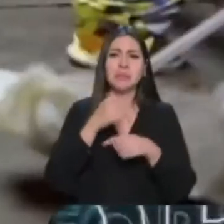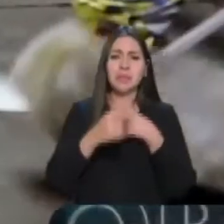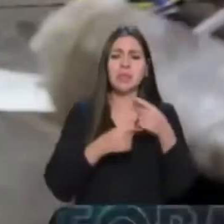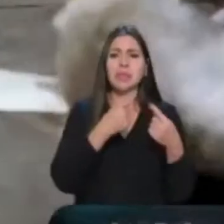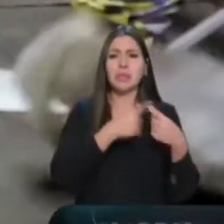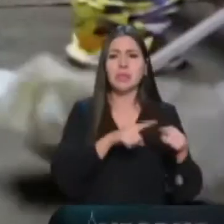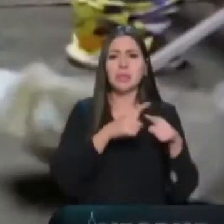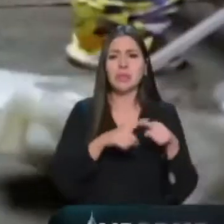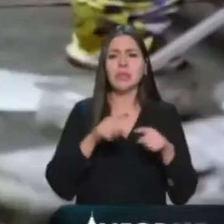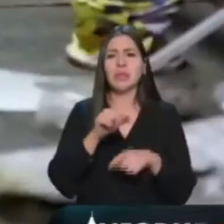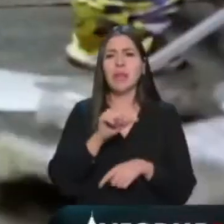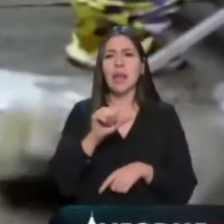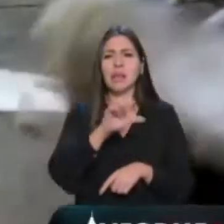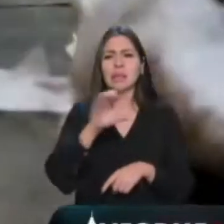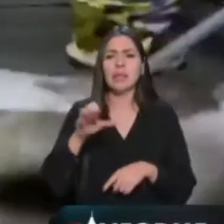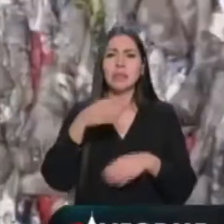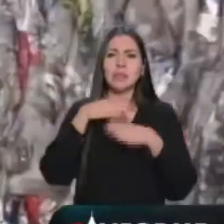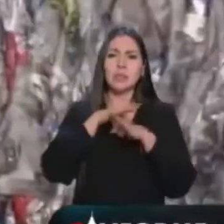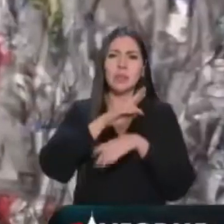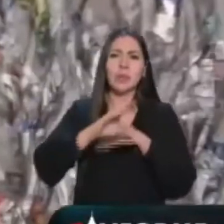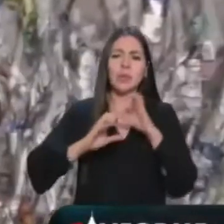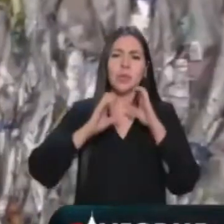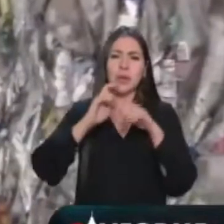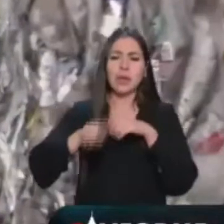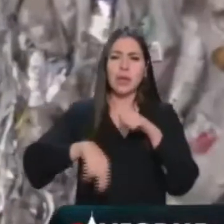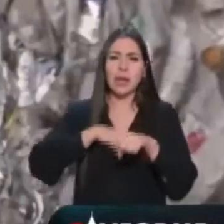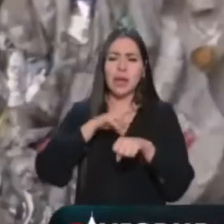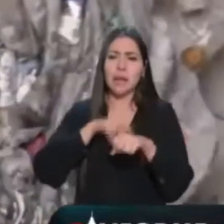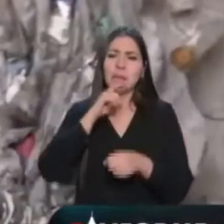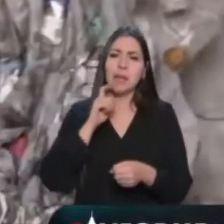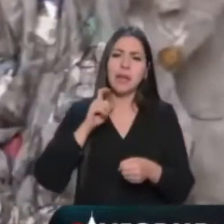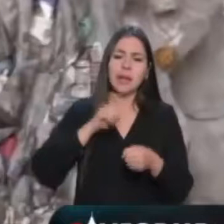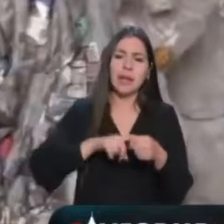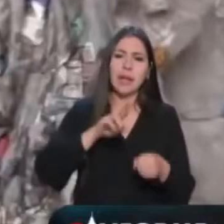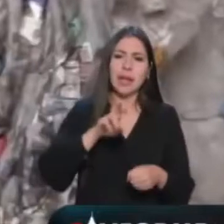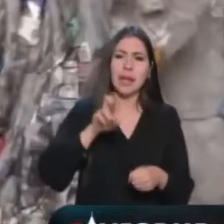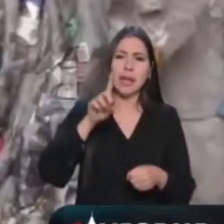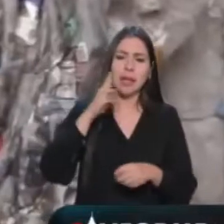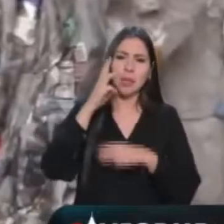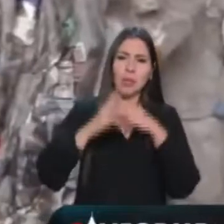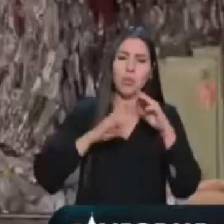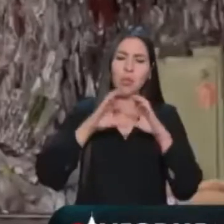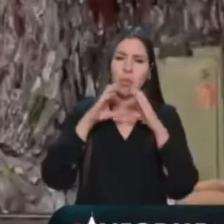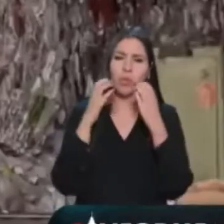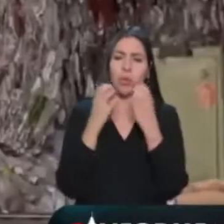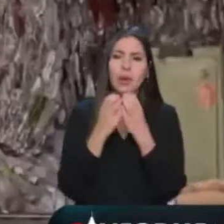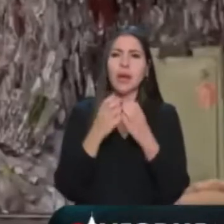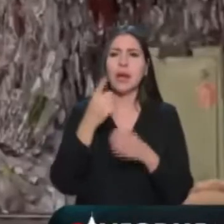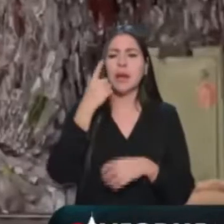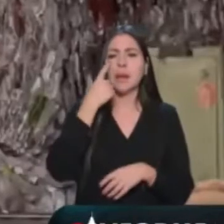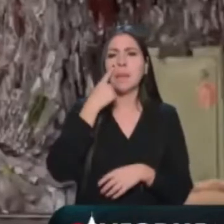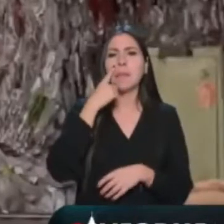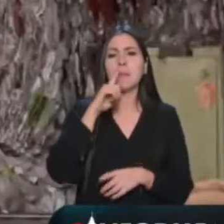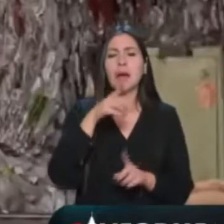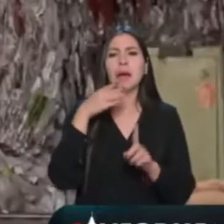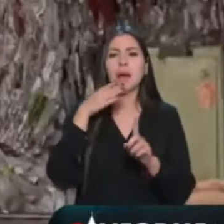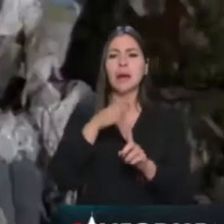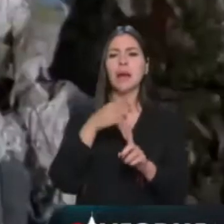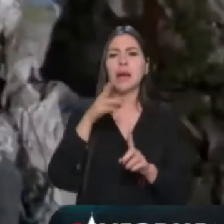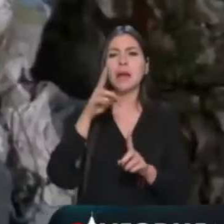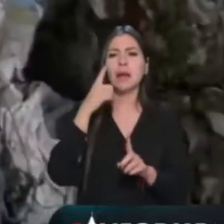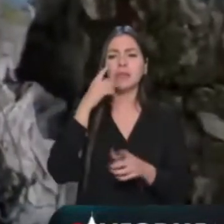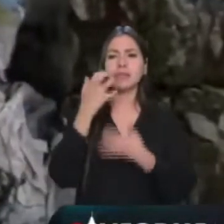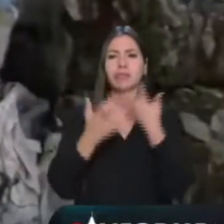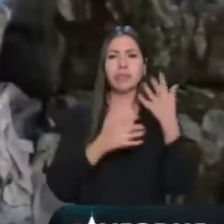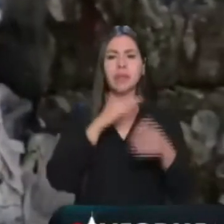organizaciones medioambientalistas pertenecientes a la red de la Alianza Global para Alternativas a la Incineración, que